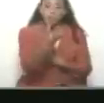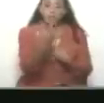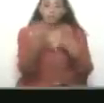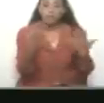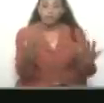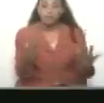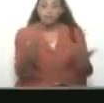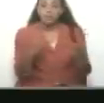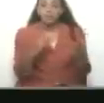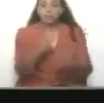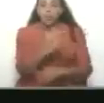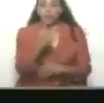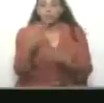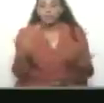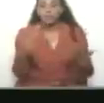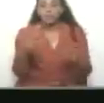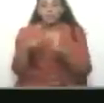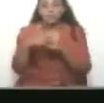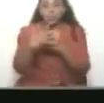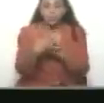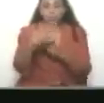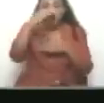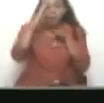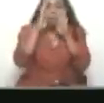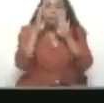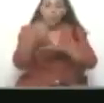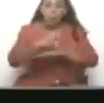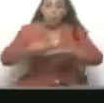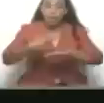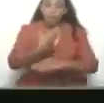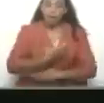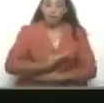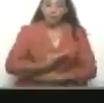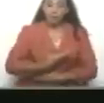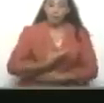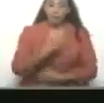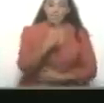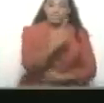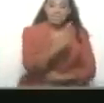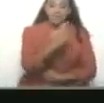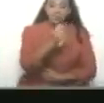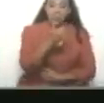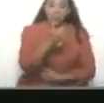57 casos y los que han sido atendidos por gobernaciones y alcaldías